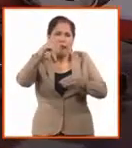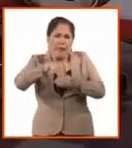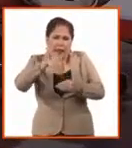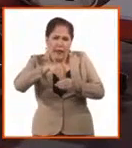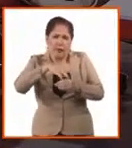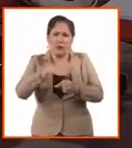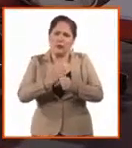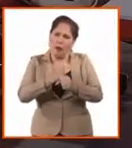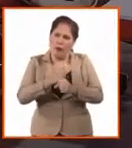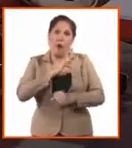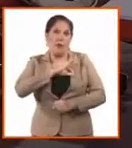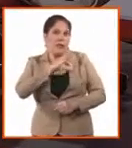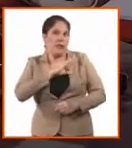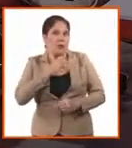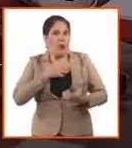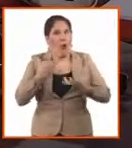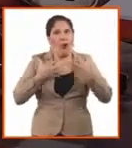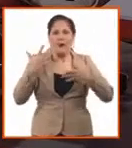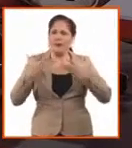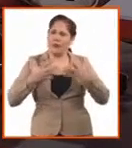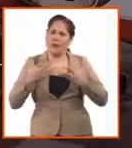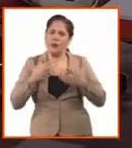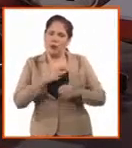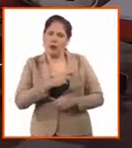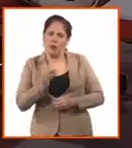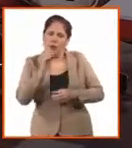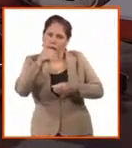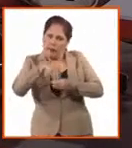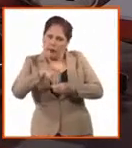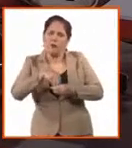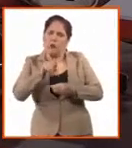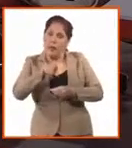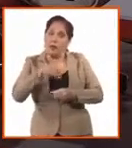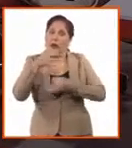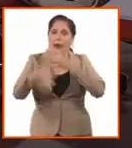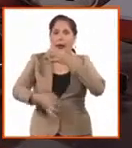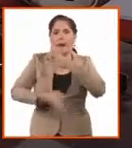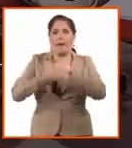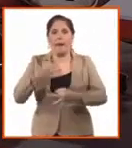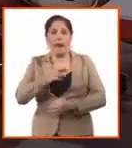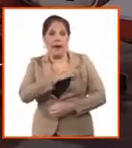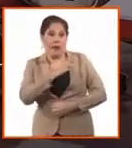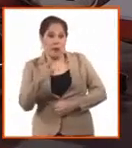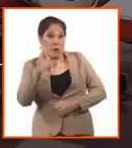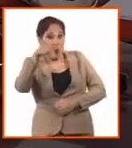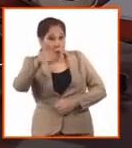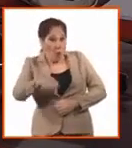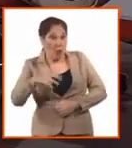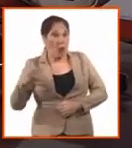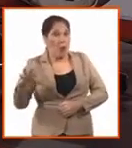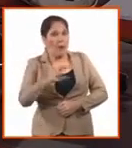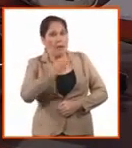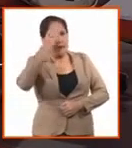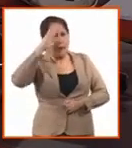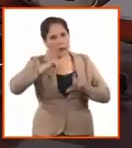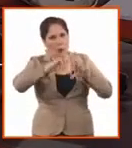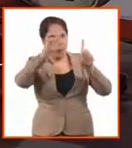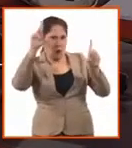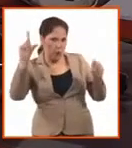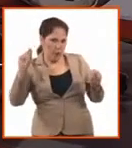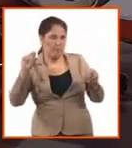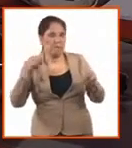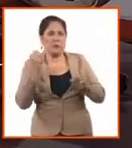esa efervescencia de la revolución se explica en gran medida porque la revolución es obra de los cubanos es obra los